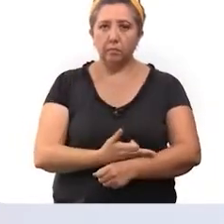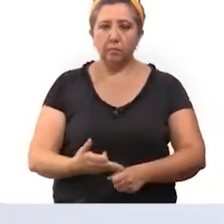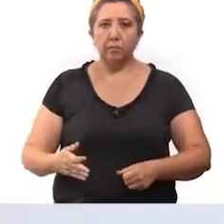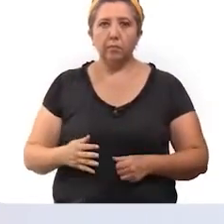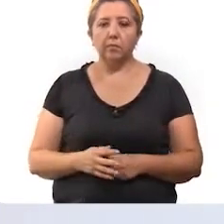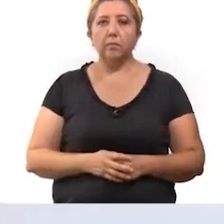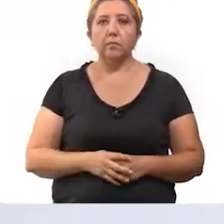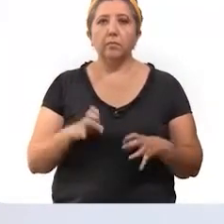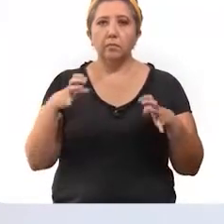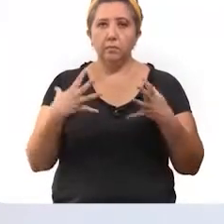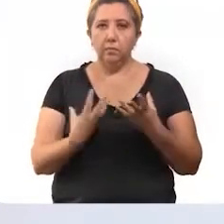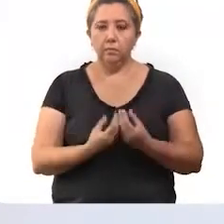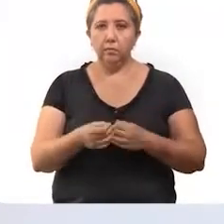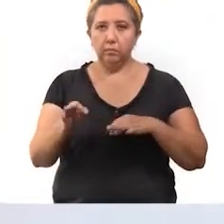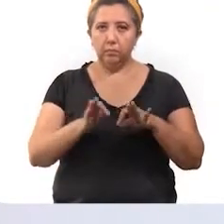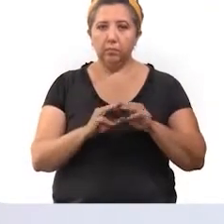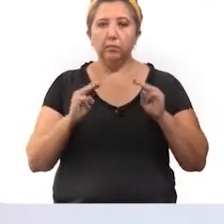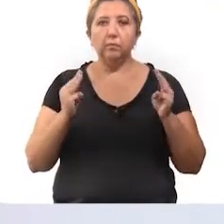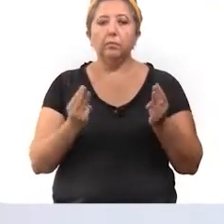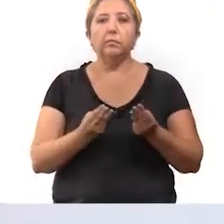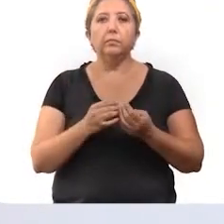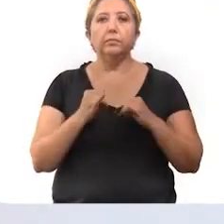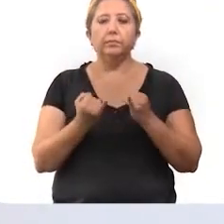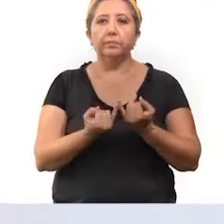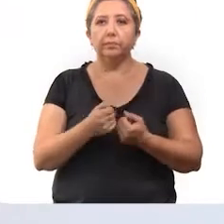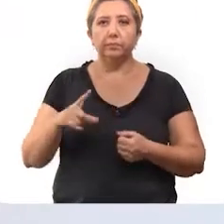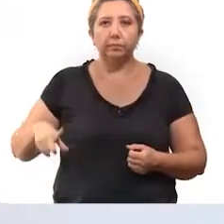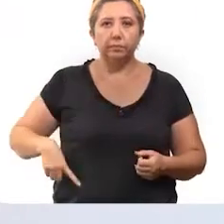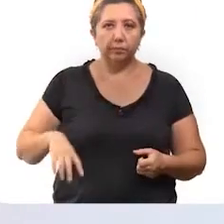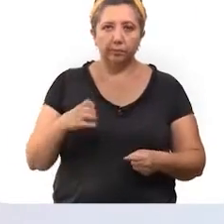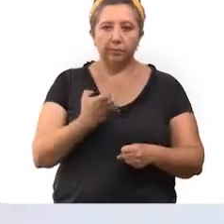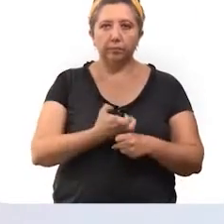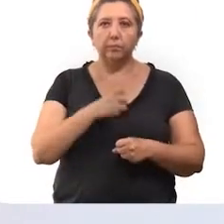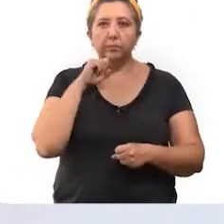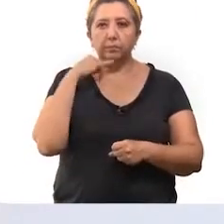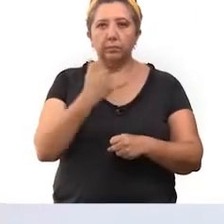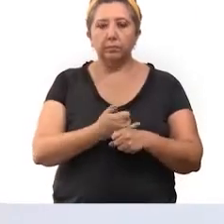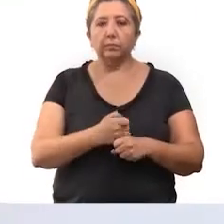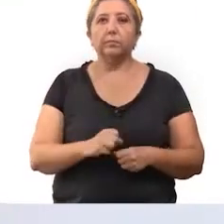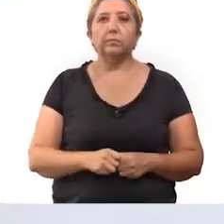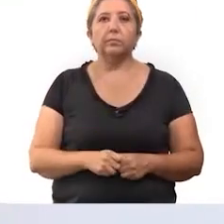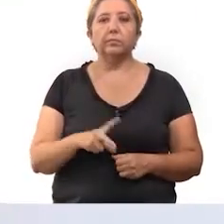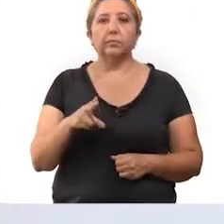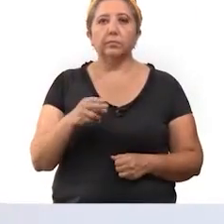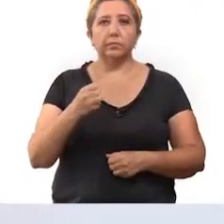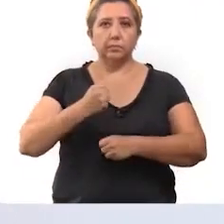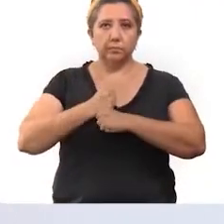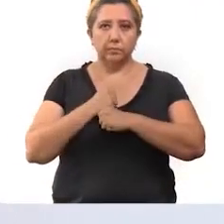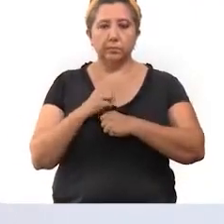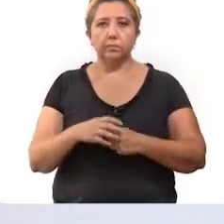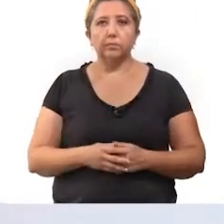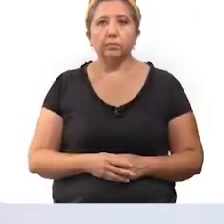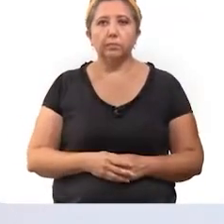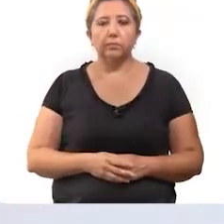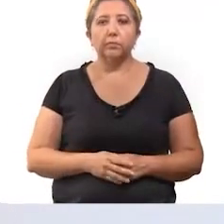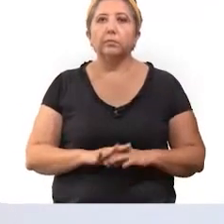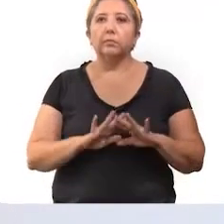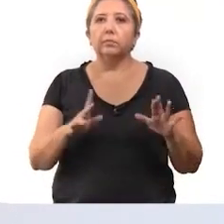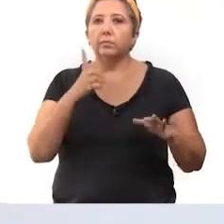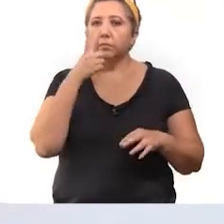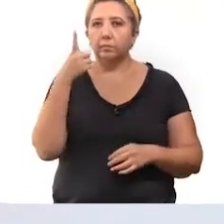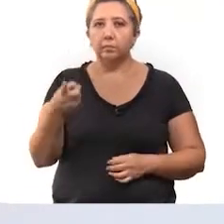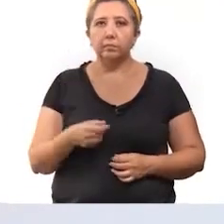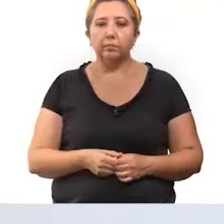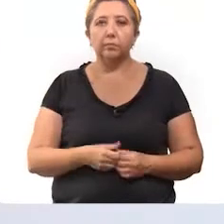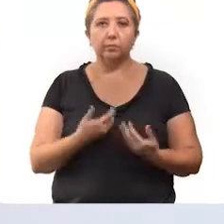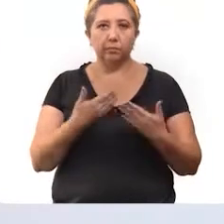familias. Estamos trabajando de manera conjunta el Gobierno del Estado, la Secretaría del Bienestar y las Fuerzas Armadas. Como se ha